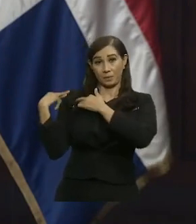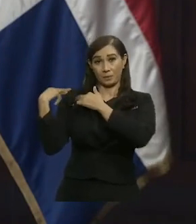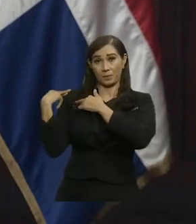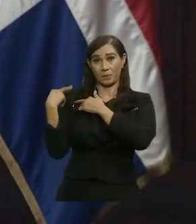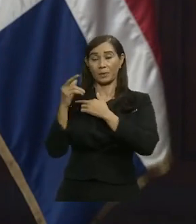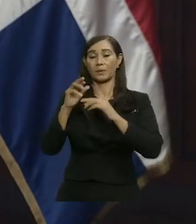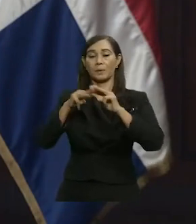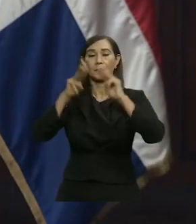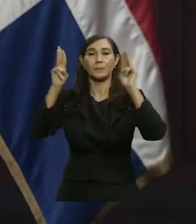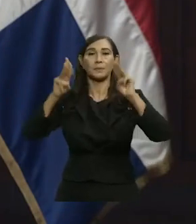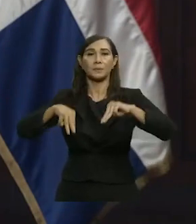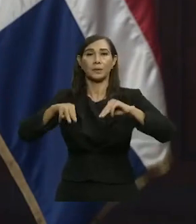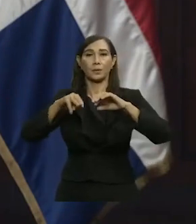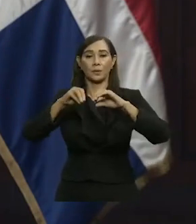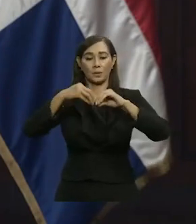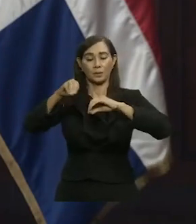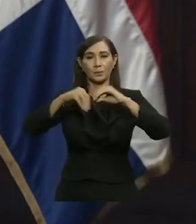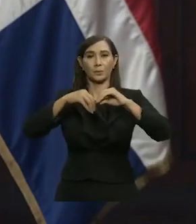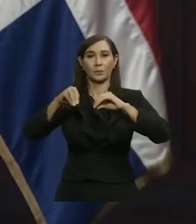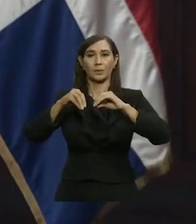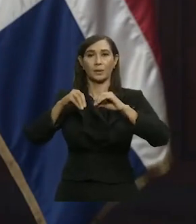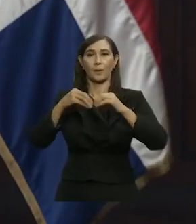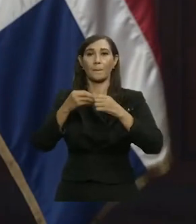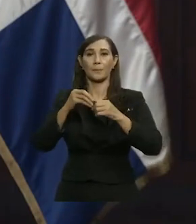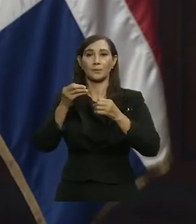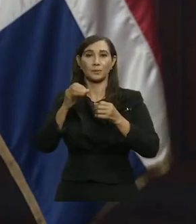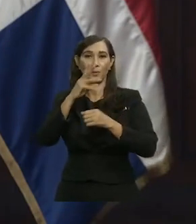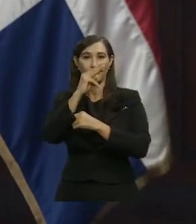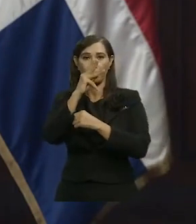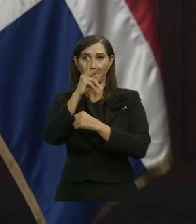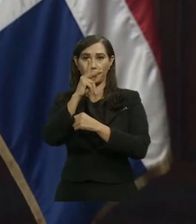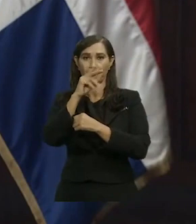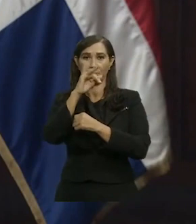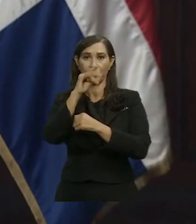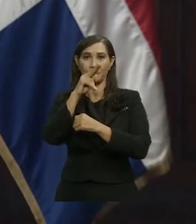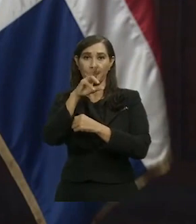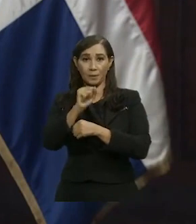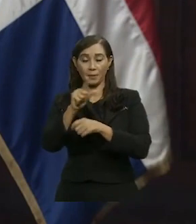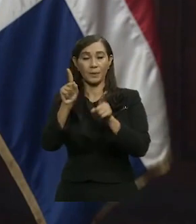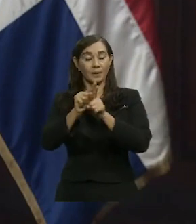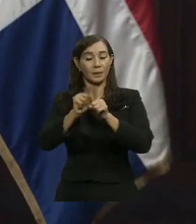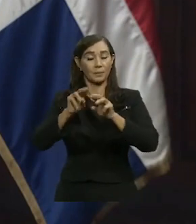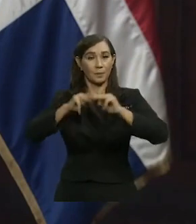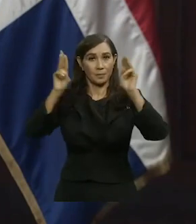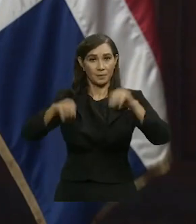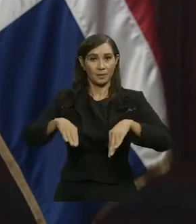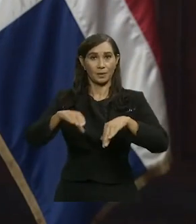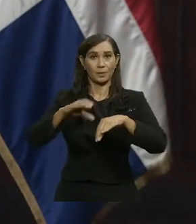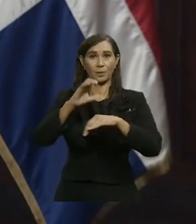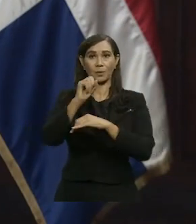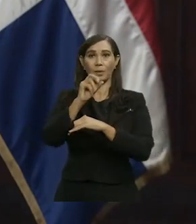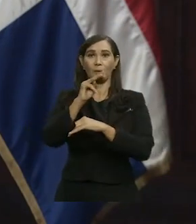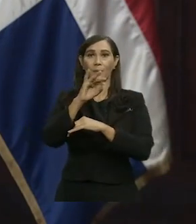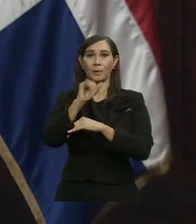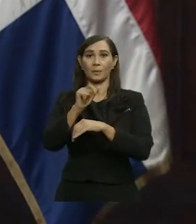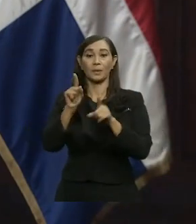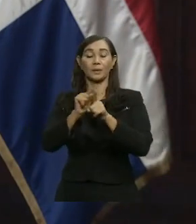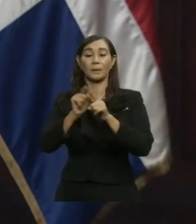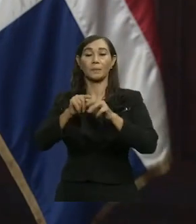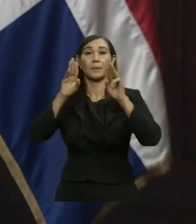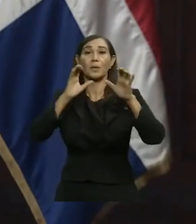Industria, Comercio y MIPYMES y del Ministerio de Agricultura con la asistencia de la Dirección de Comunicación de la